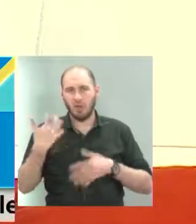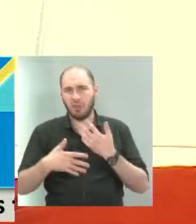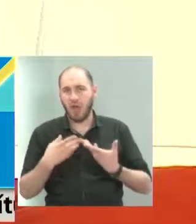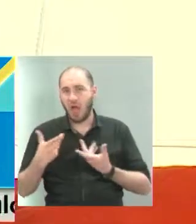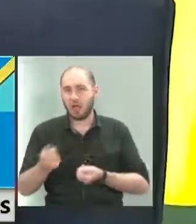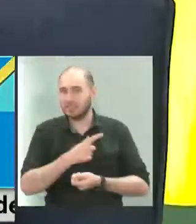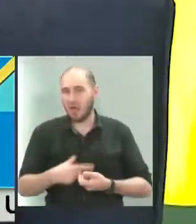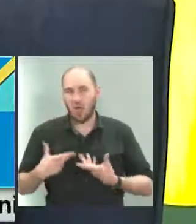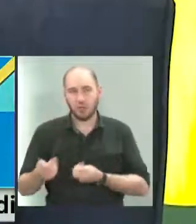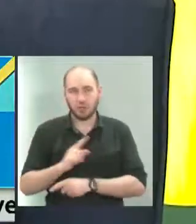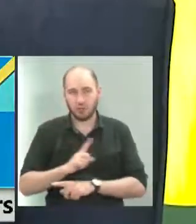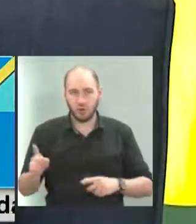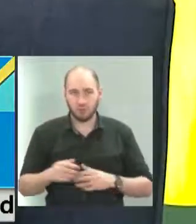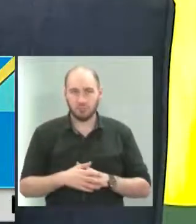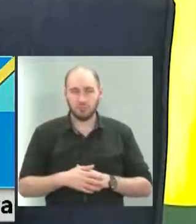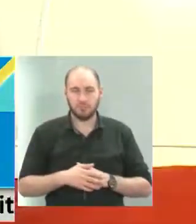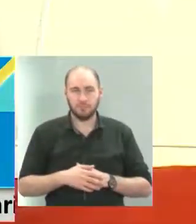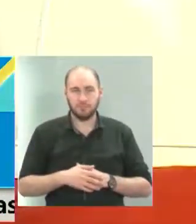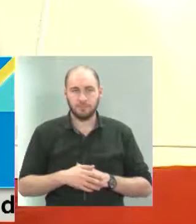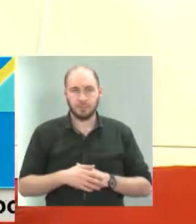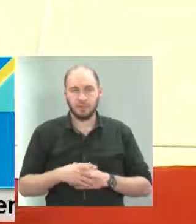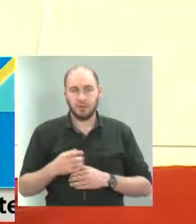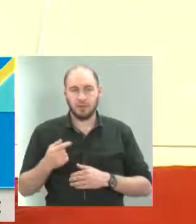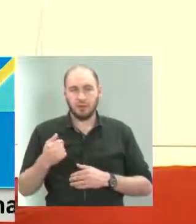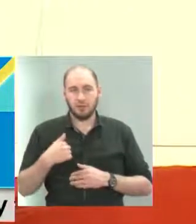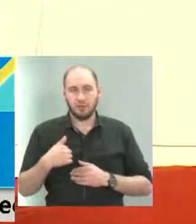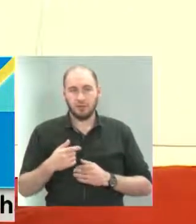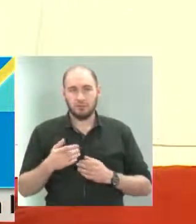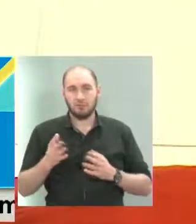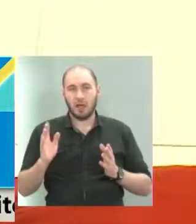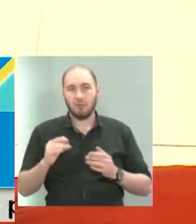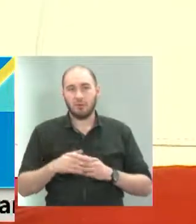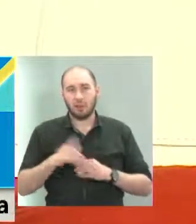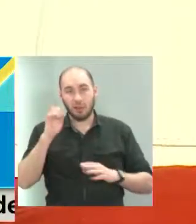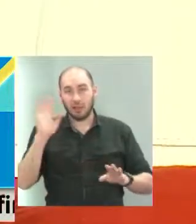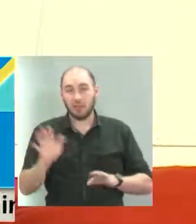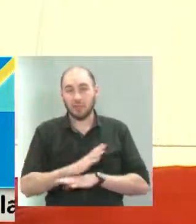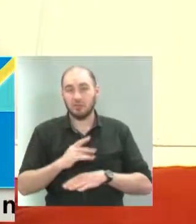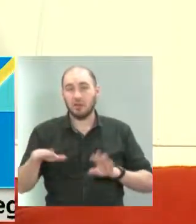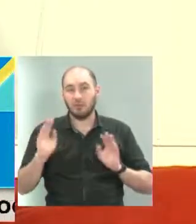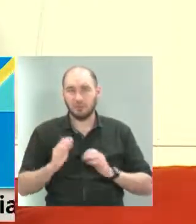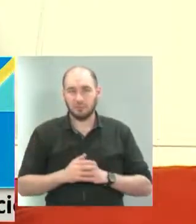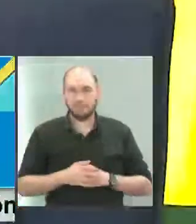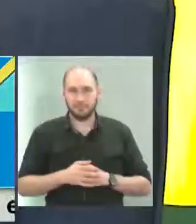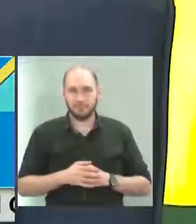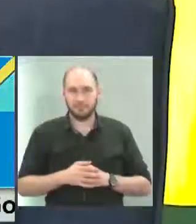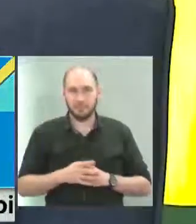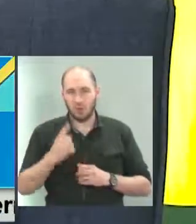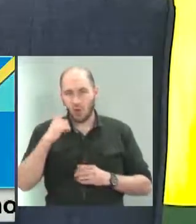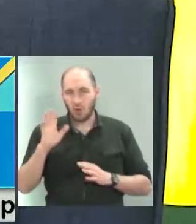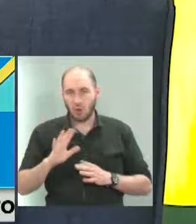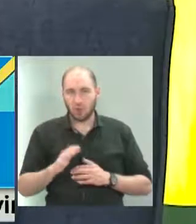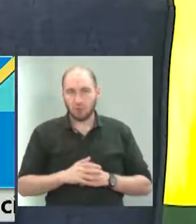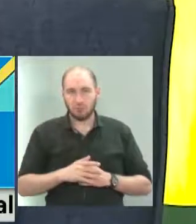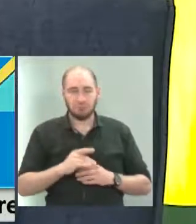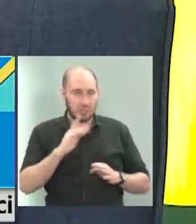ayudarlo del Estado. Y por ahí, no, estoy a lo mejor, bueno, estoy a lo mejor escapado lo que bueno, digo. No, desconozco. No está